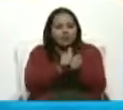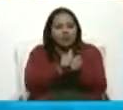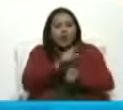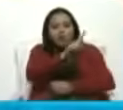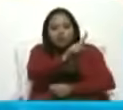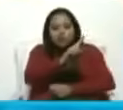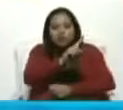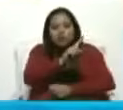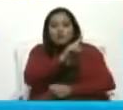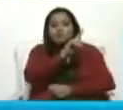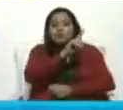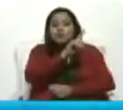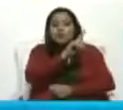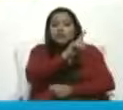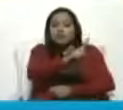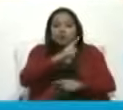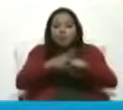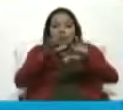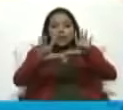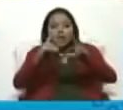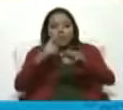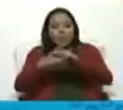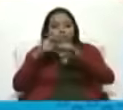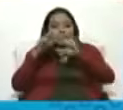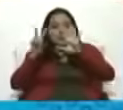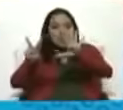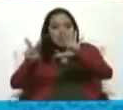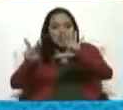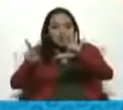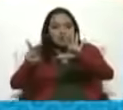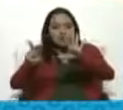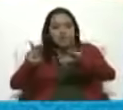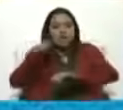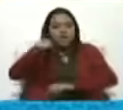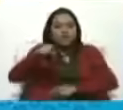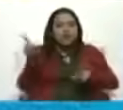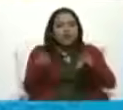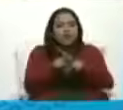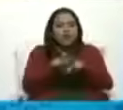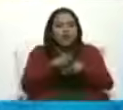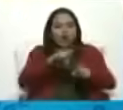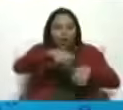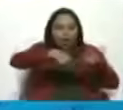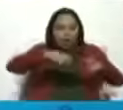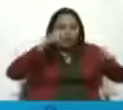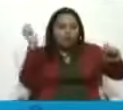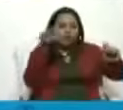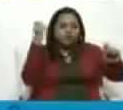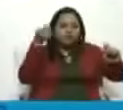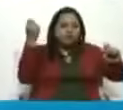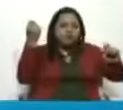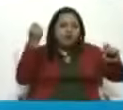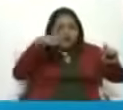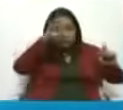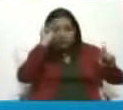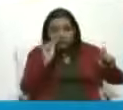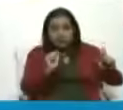1x10x7 son nuestra onda de David. ¿Entendido?